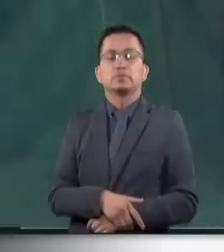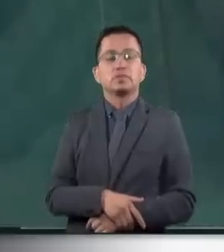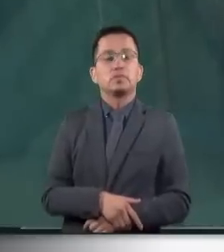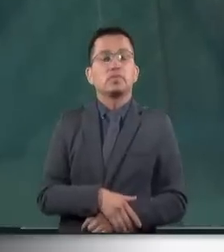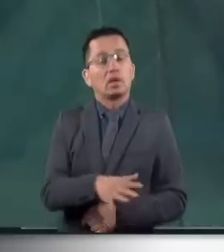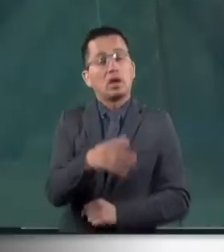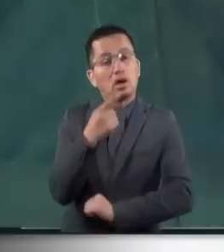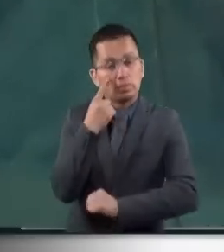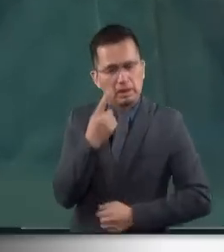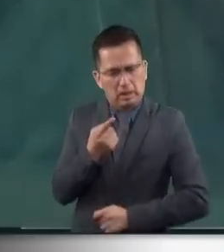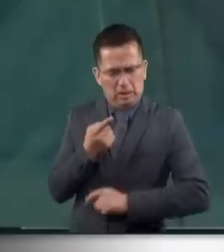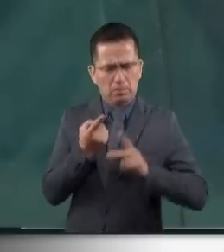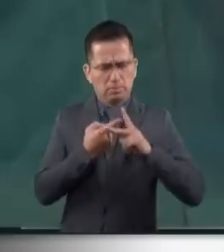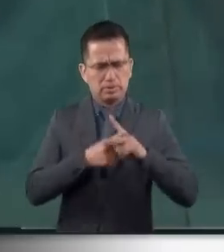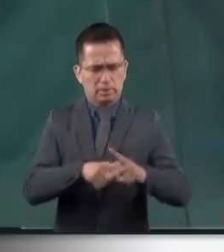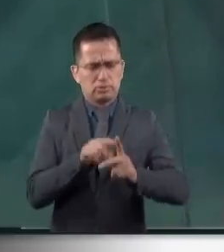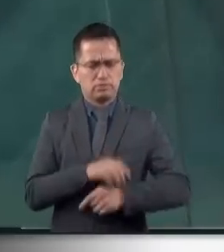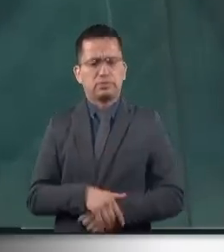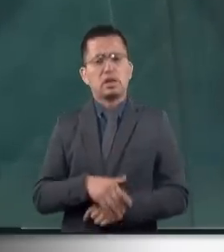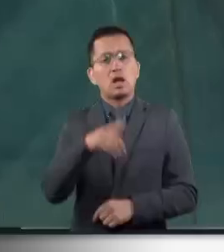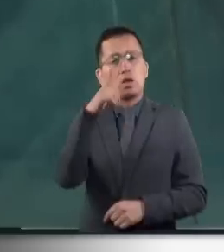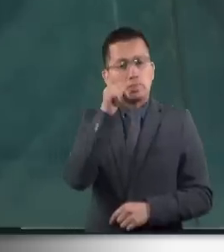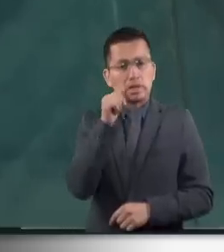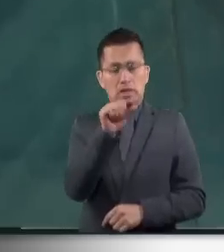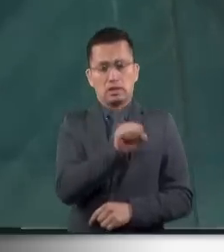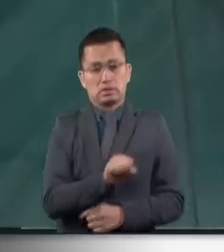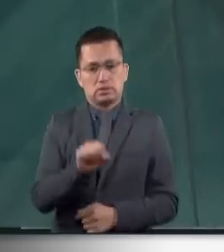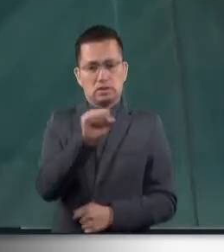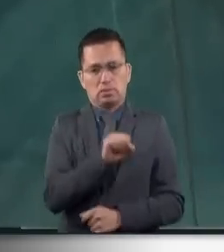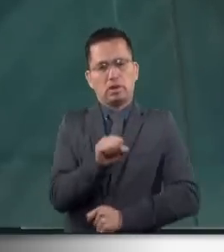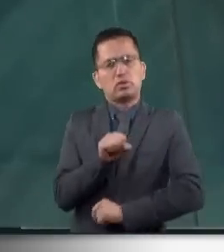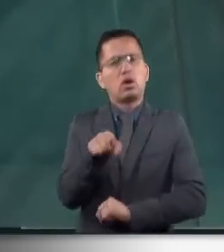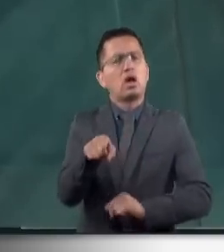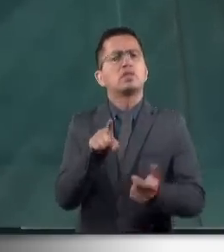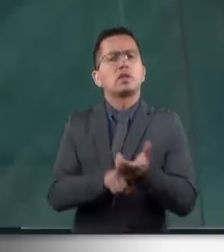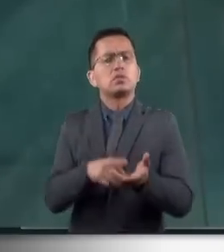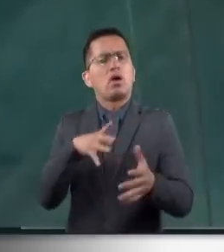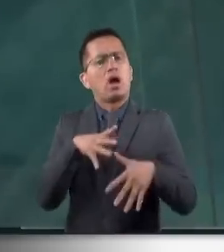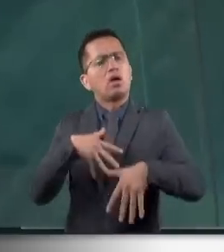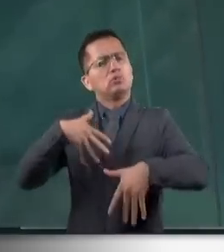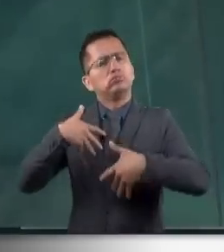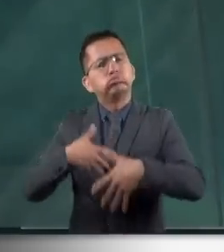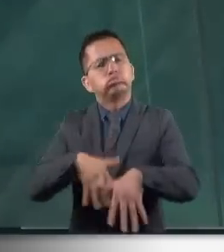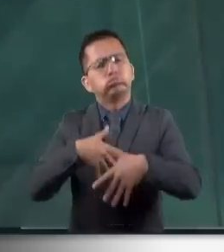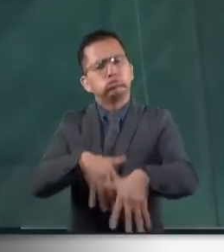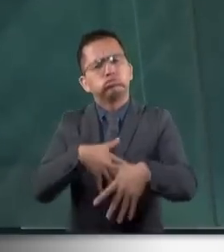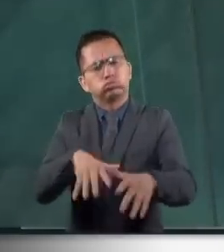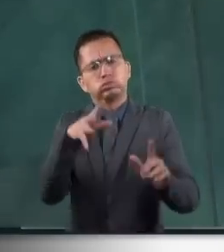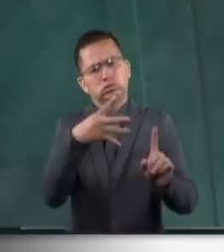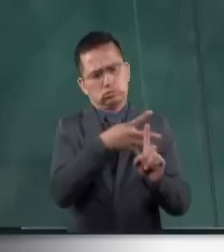Mira, este sábado, es decir, mañana, se va a llevar a cabo la marcha del orgullo